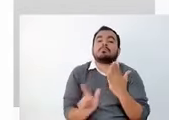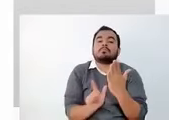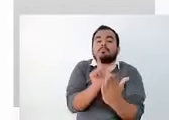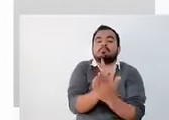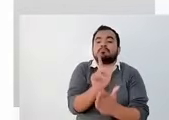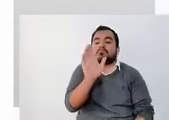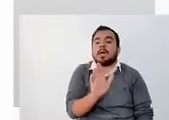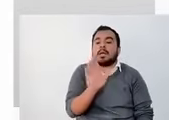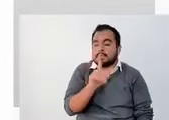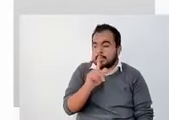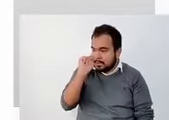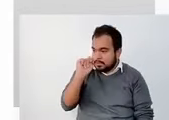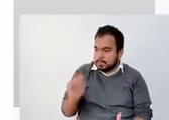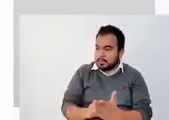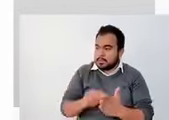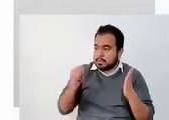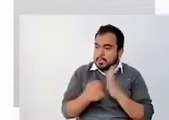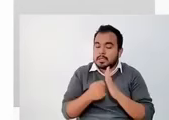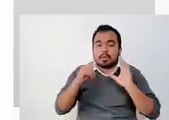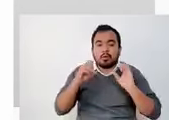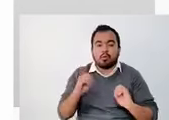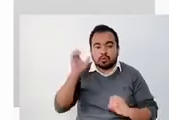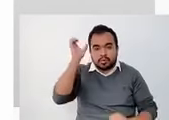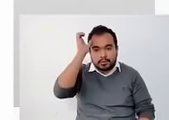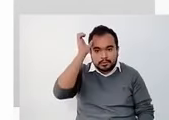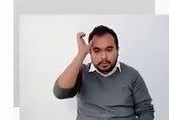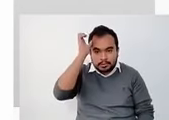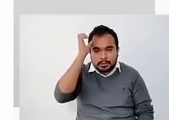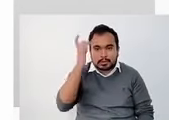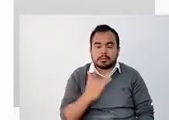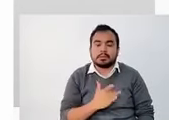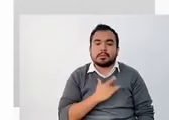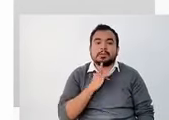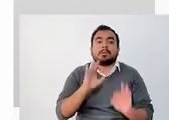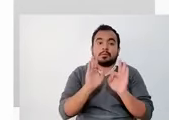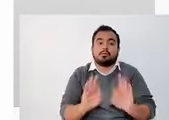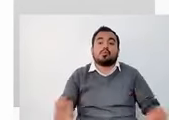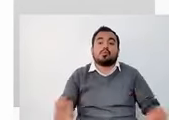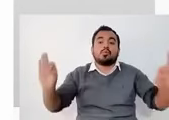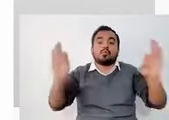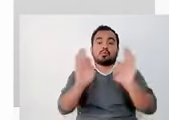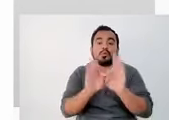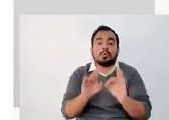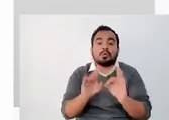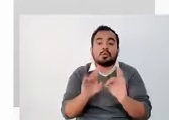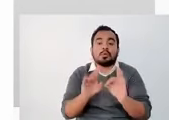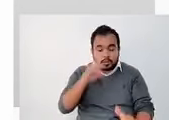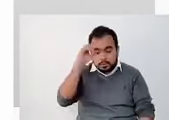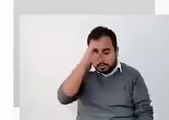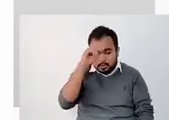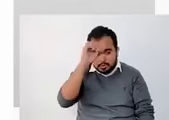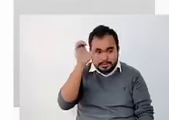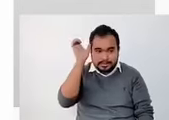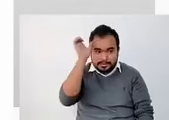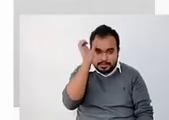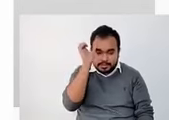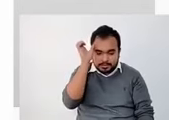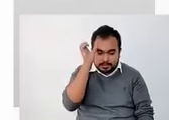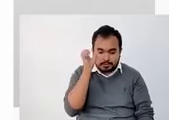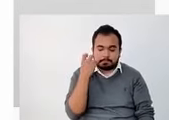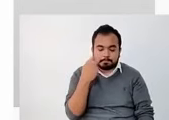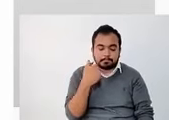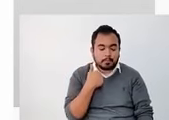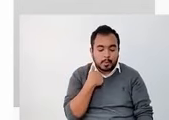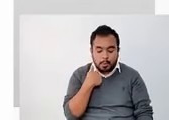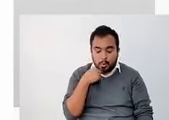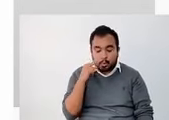ciencia, al menos en ningún concepto relevante desde el punto de vista teórico de ciencia. Lo que pasa es que cuando uno se fija en